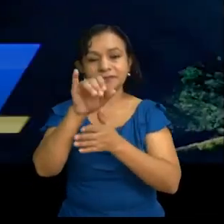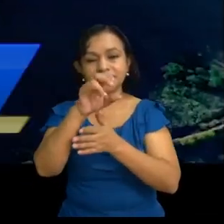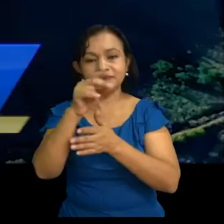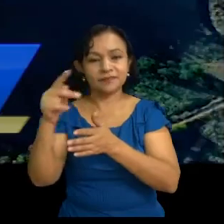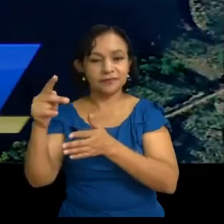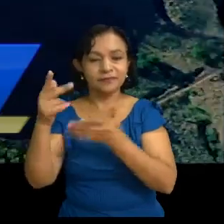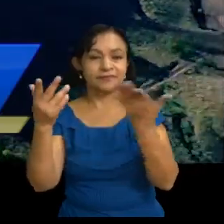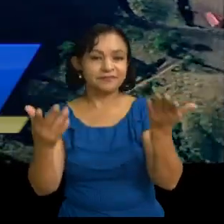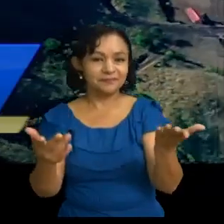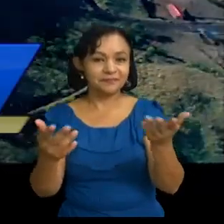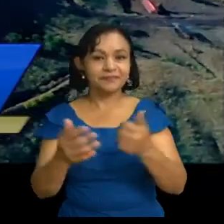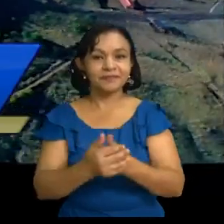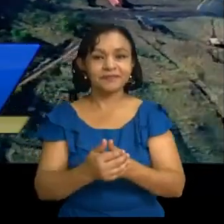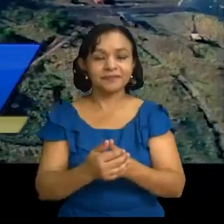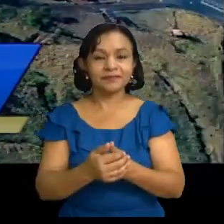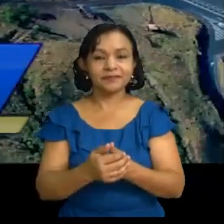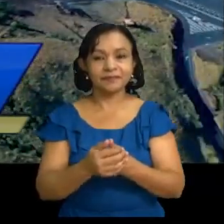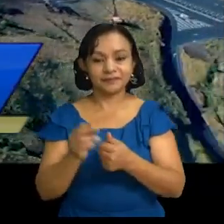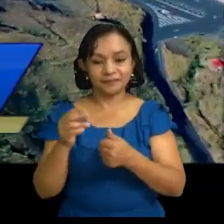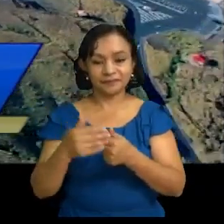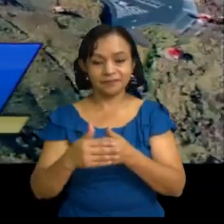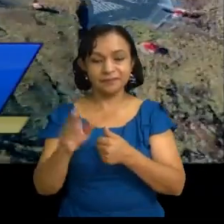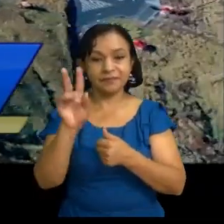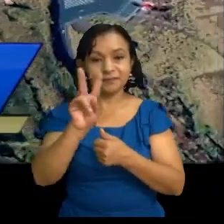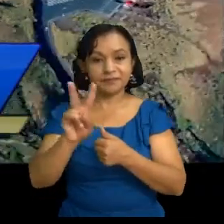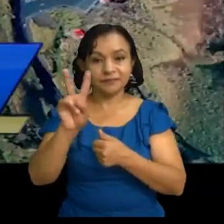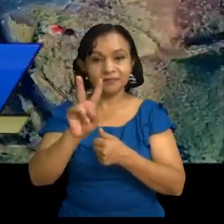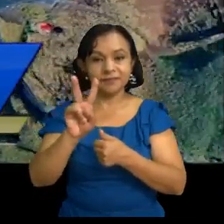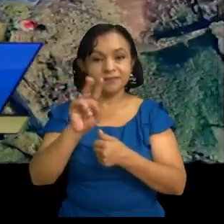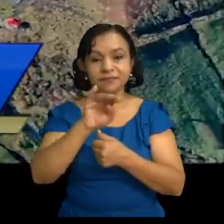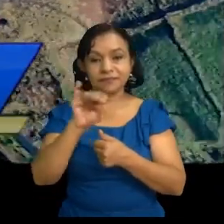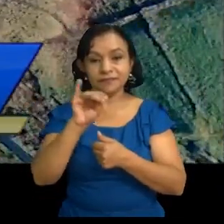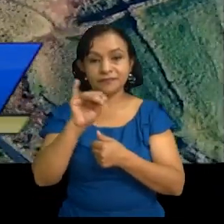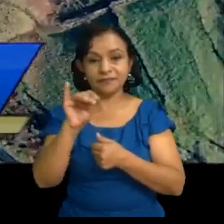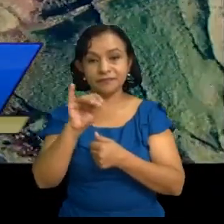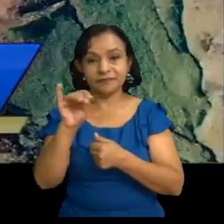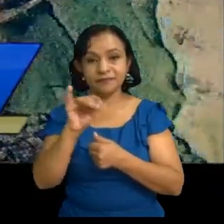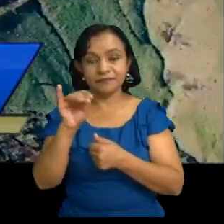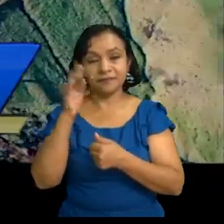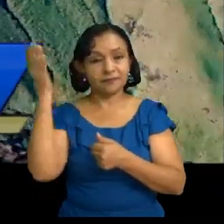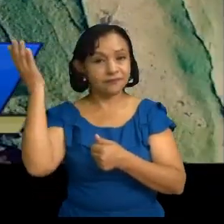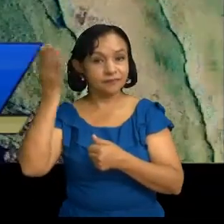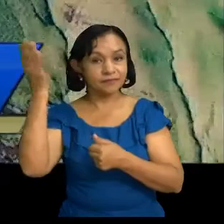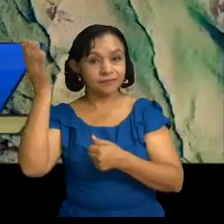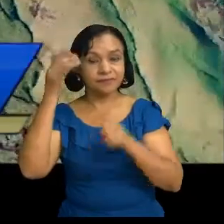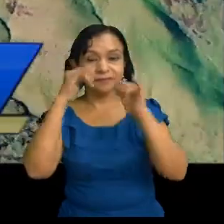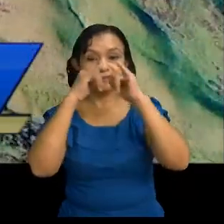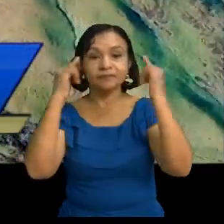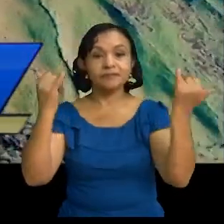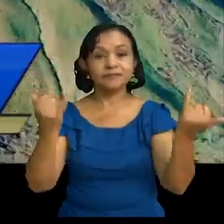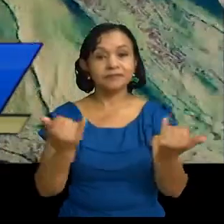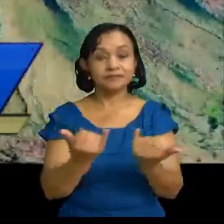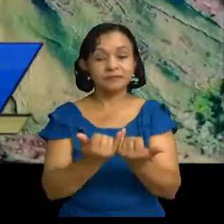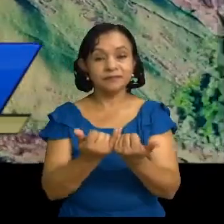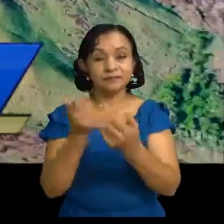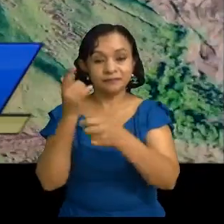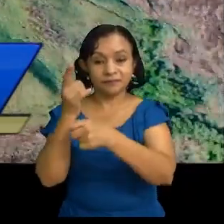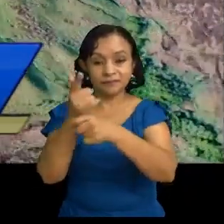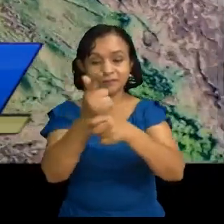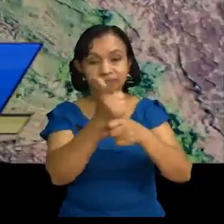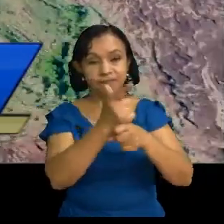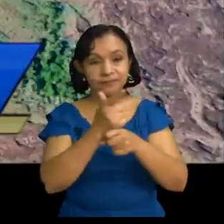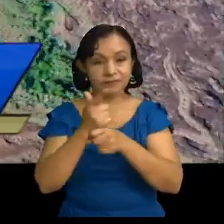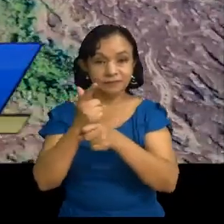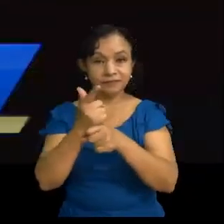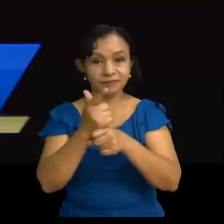y el viernes el mismo miércoles vamos a tener un congreso internacional virtual que